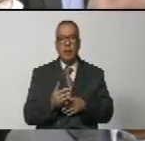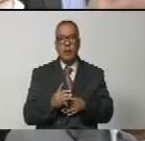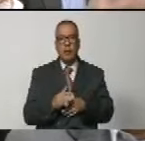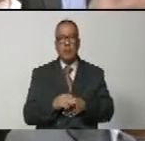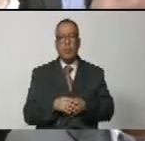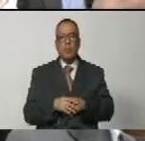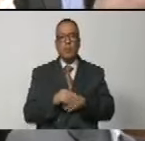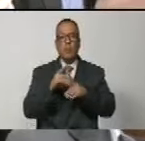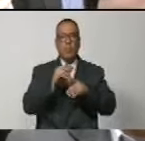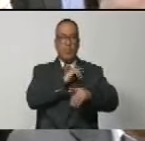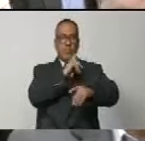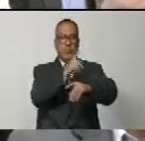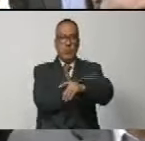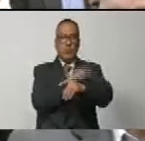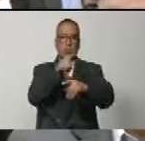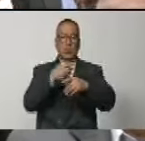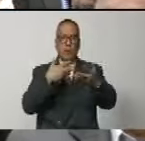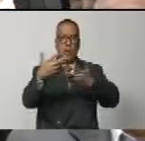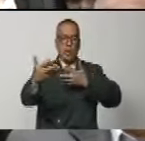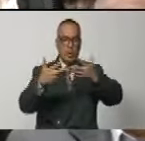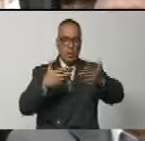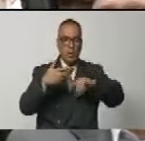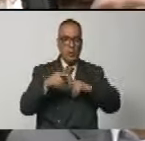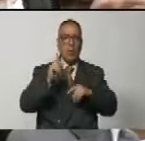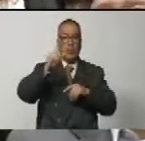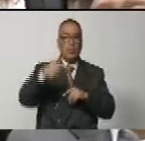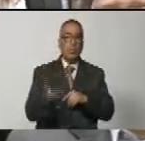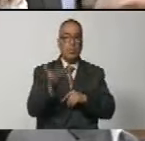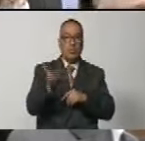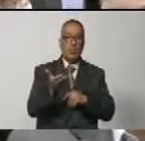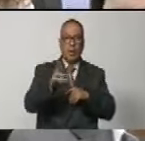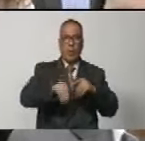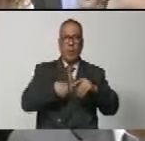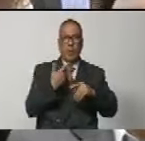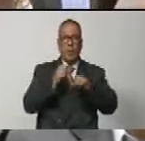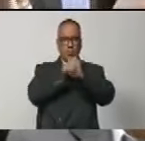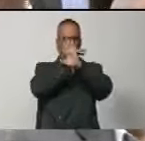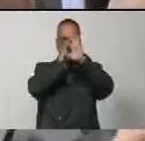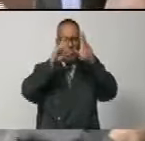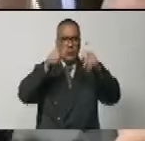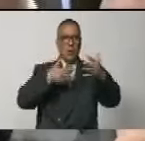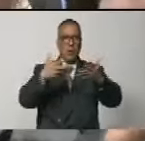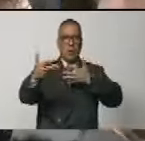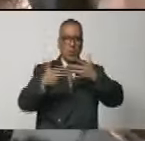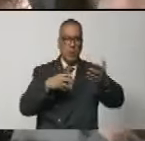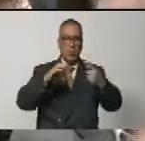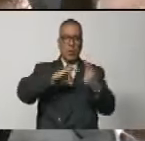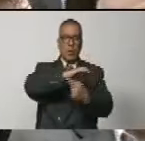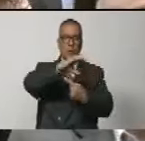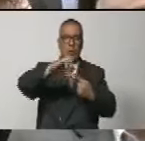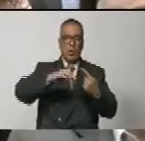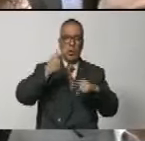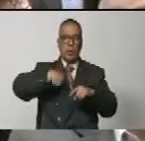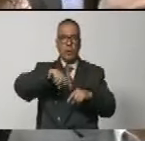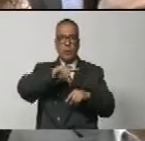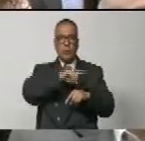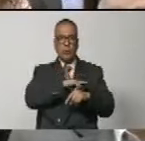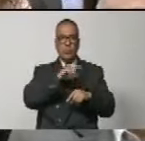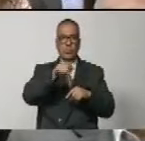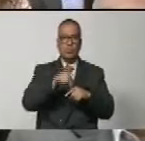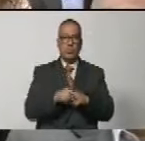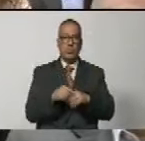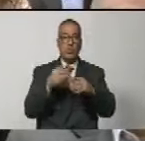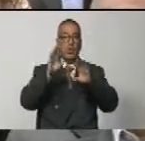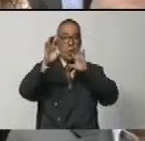van a fortalecer este intercambio, pero también es fundamental que podamos tener claro el intercambio cultural